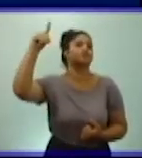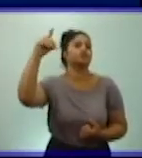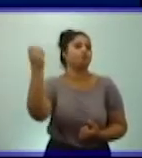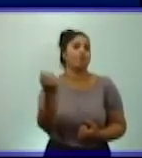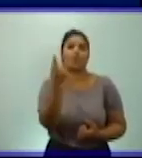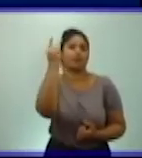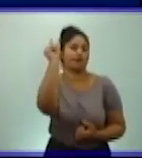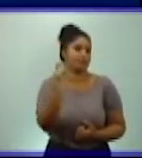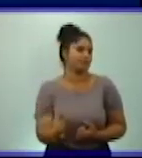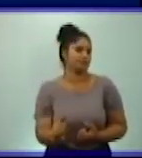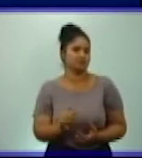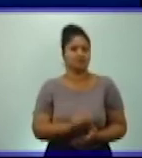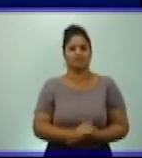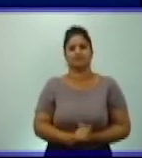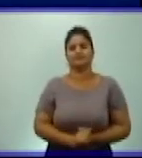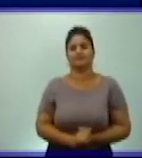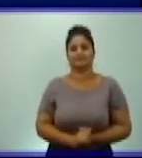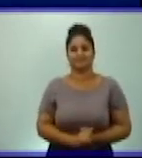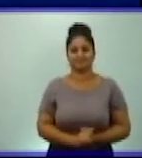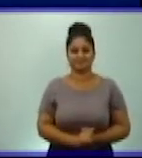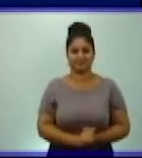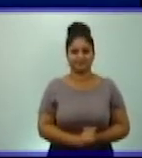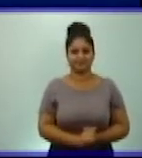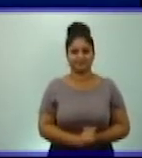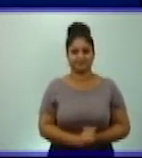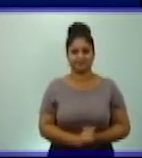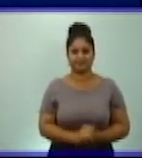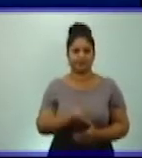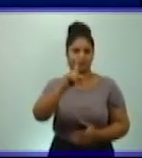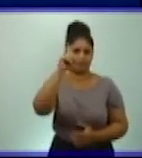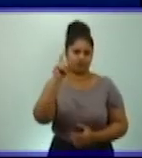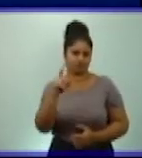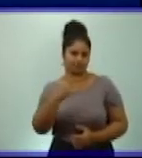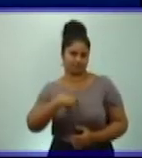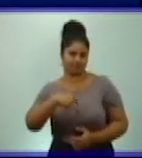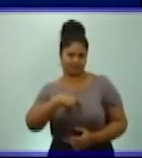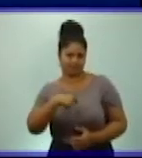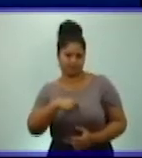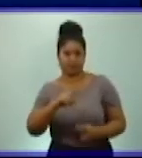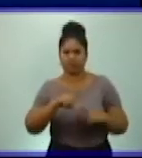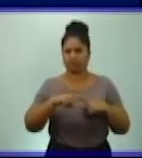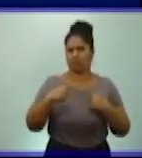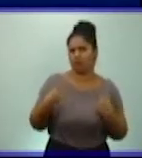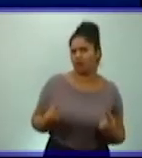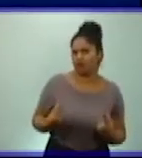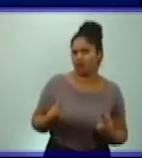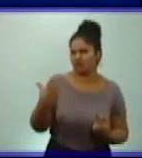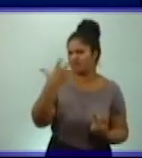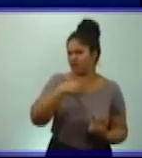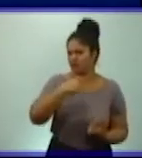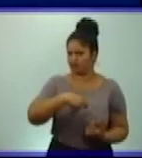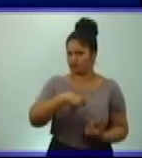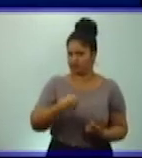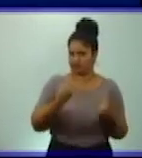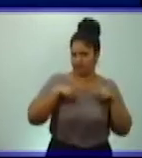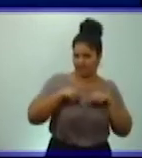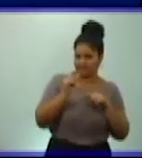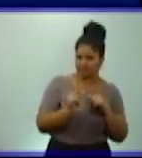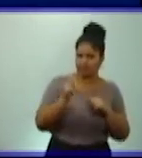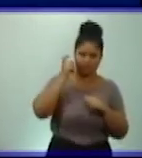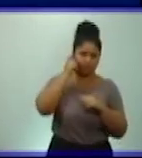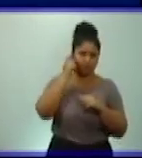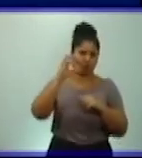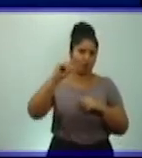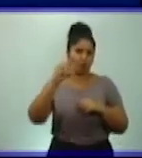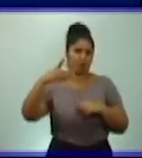cuestionados a Dios? Quizás pudiéramos pensar en una salida o en un cuestionamiento a